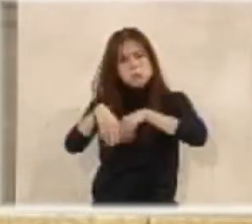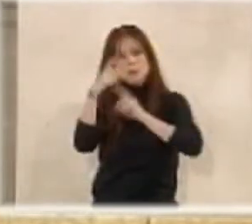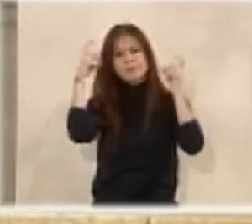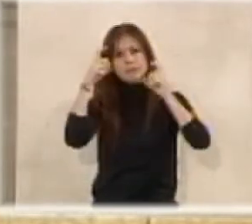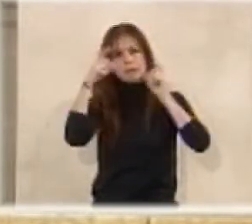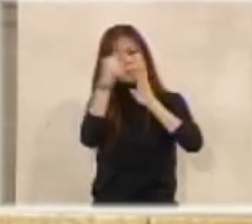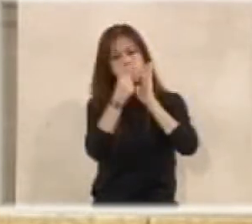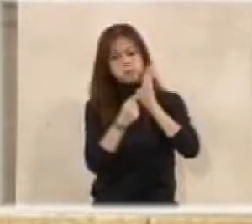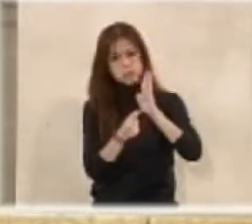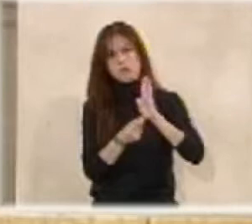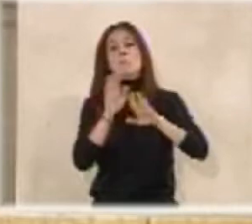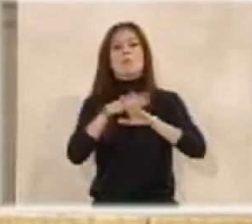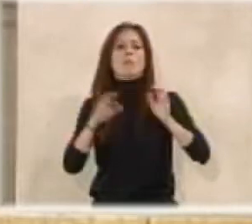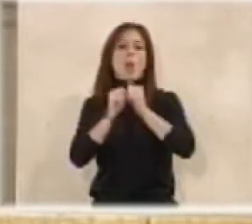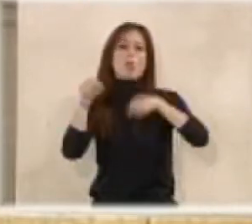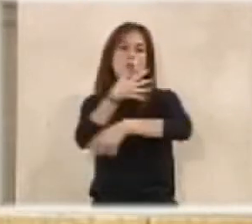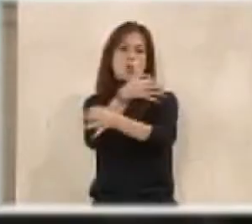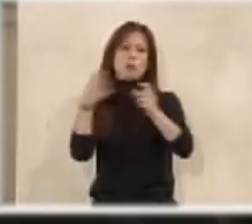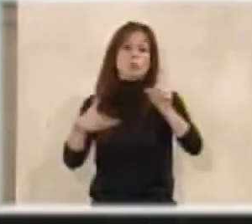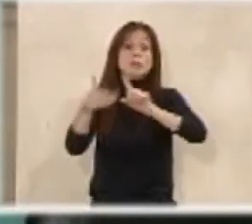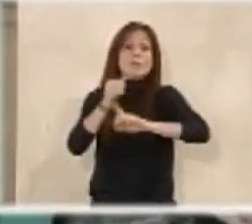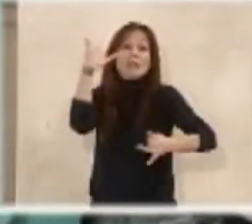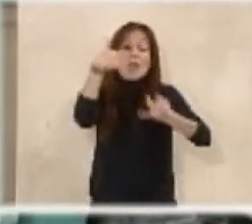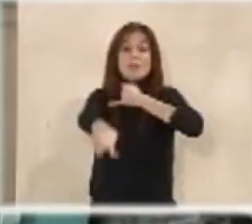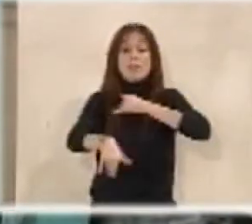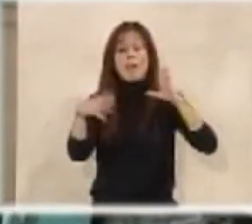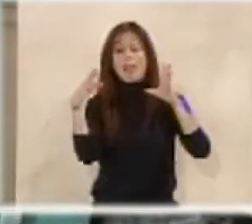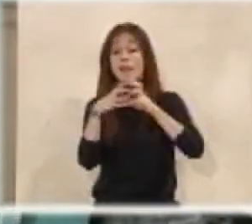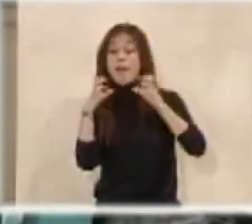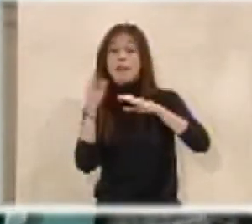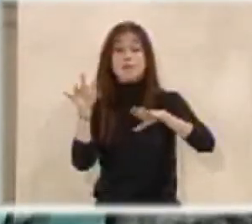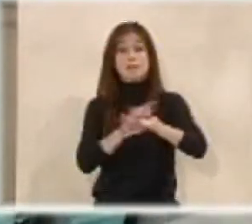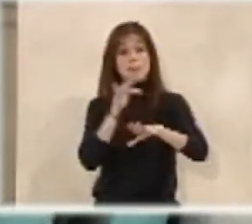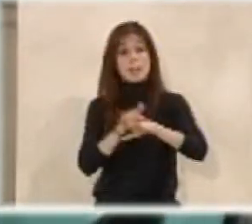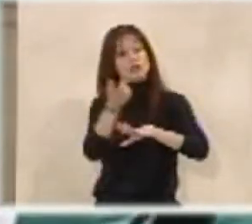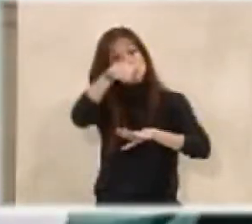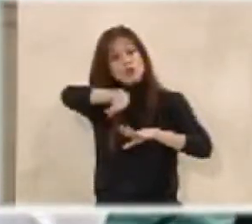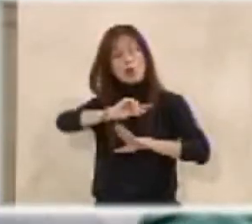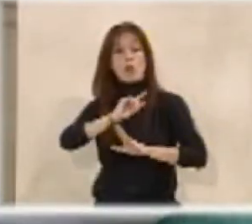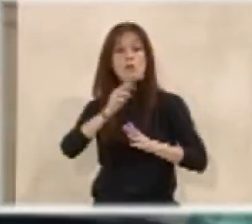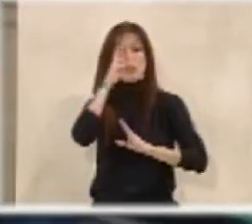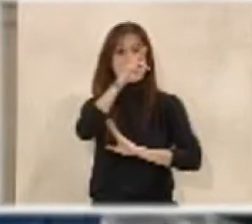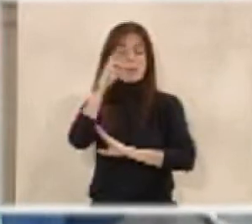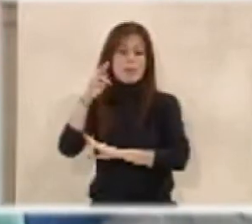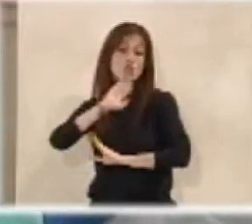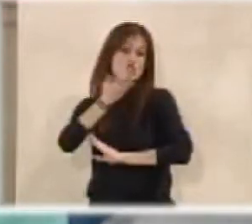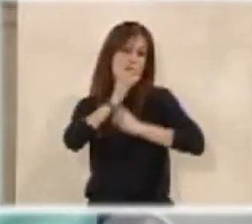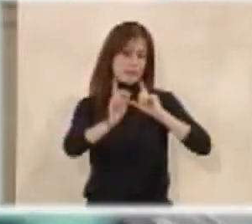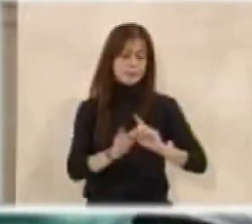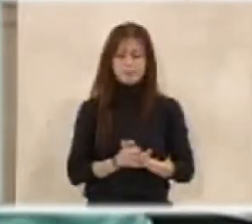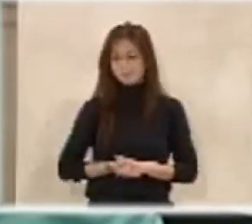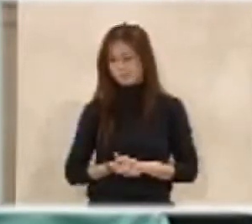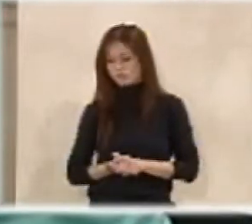los asuntos para poder llegar a buenos acuerdos y que al final todas las inquietudes y todas las sensibilidades se vean respetada. Este